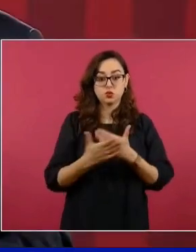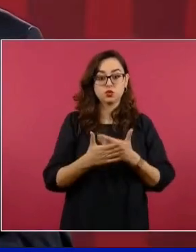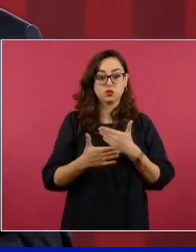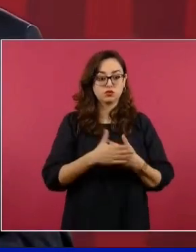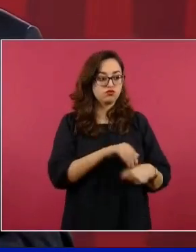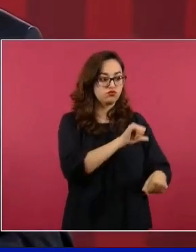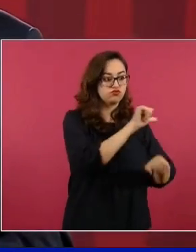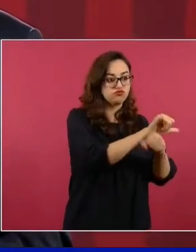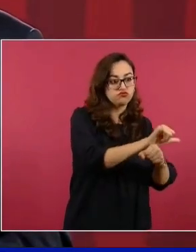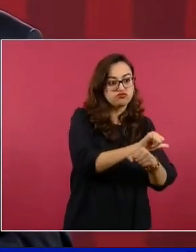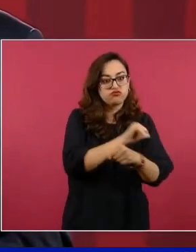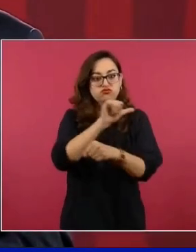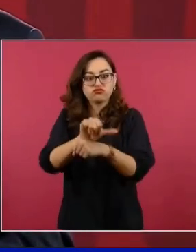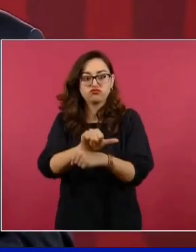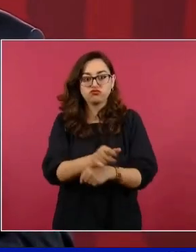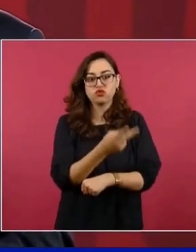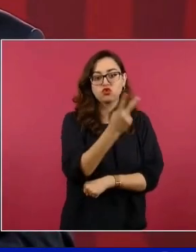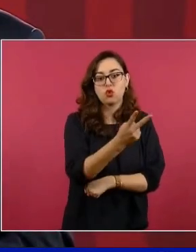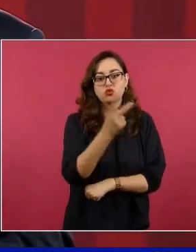dueños